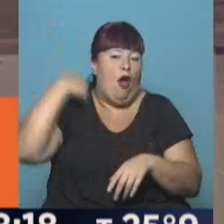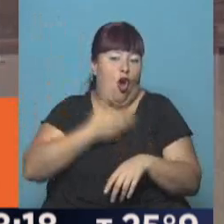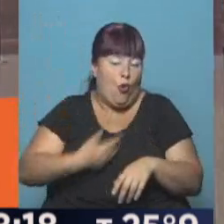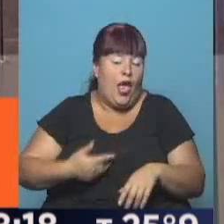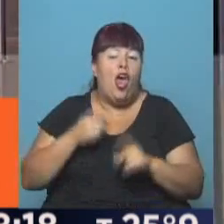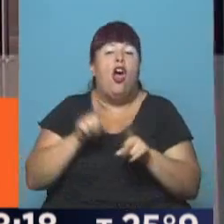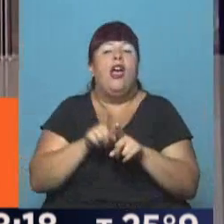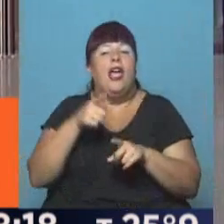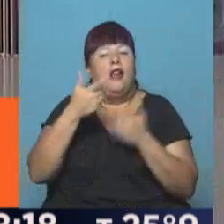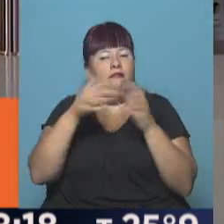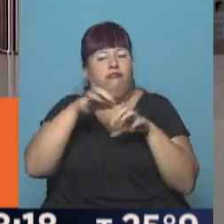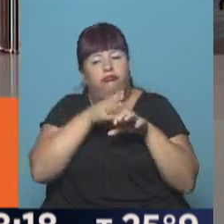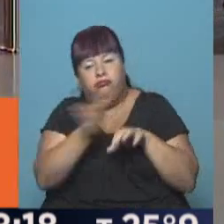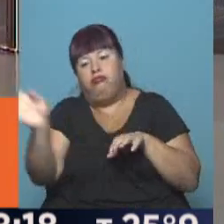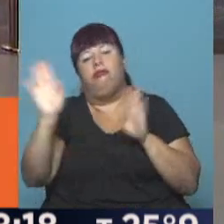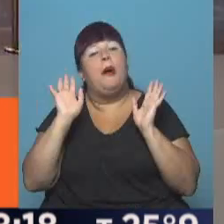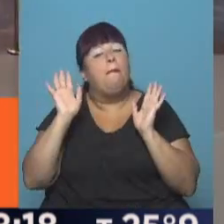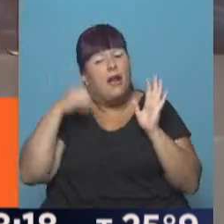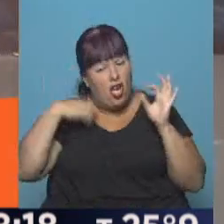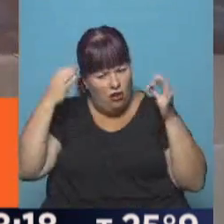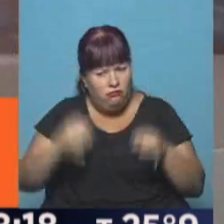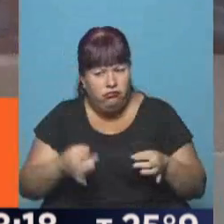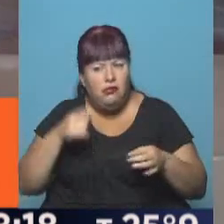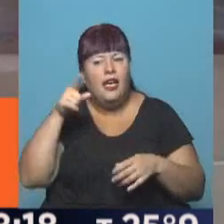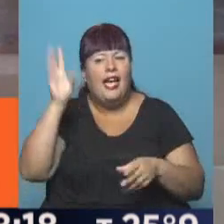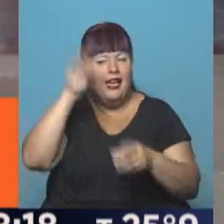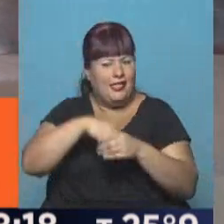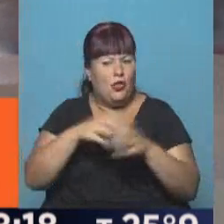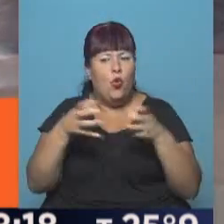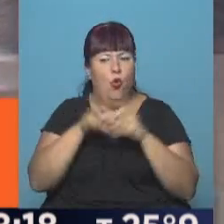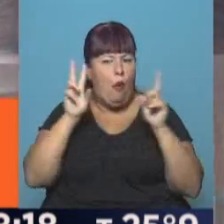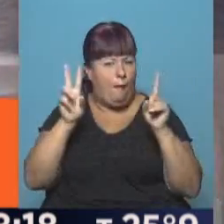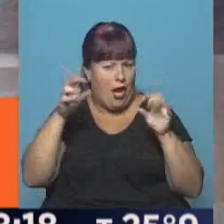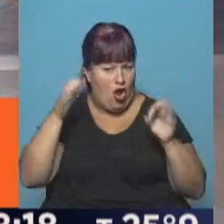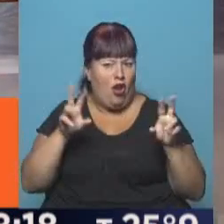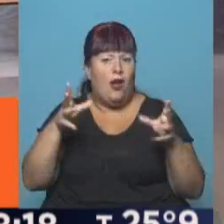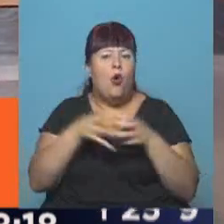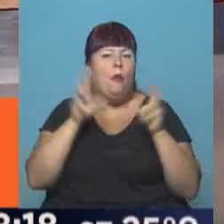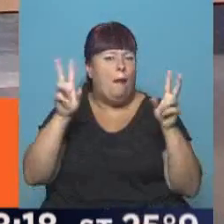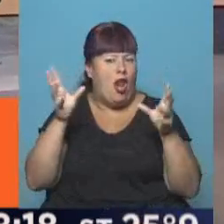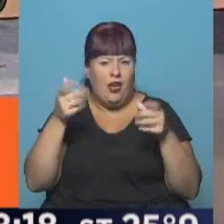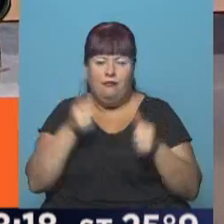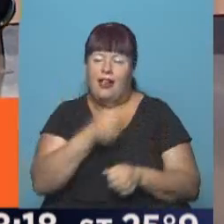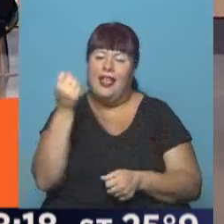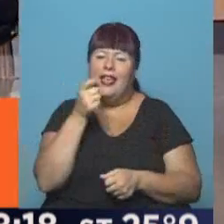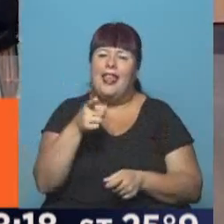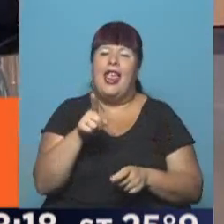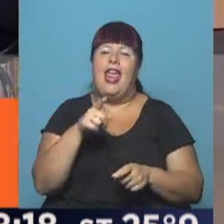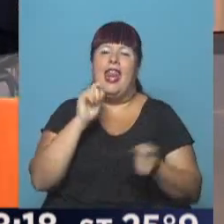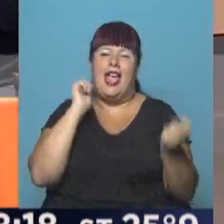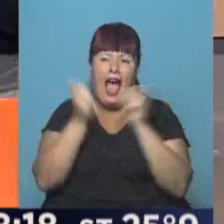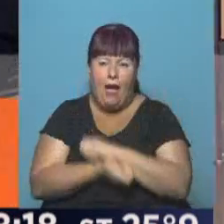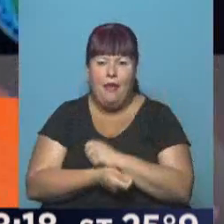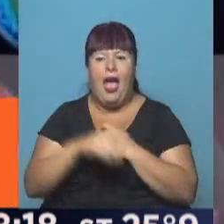de abrir su propio camino, pero no tengo dudas que forma parte de esos dirigentes del peronismo que quieren